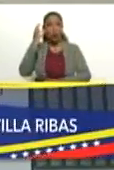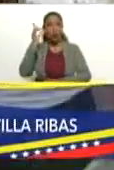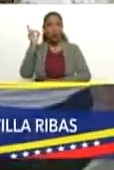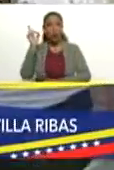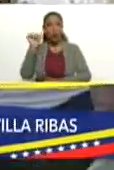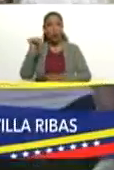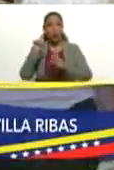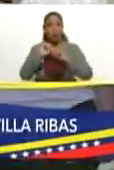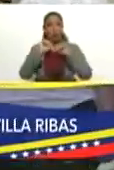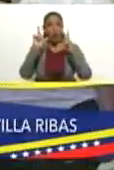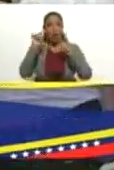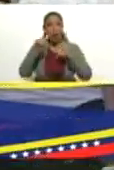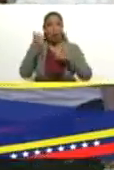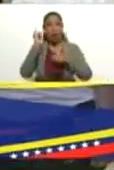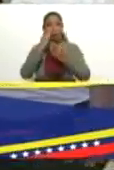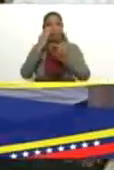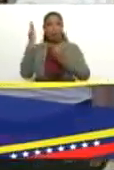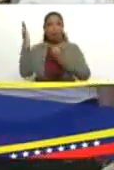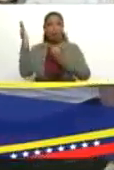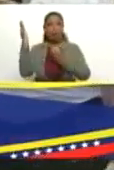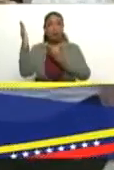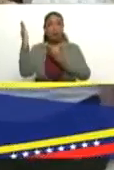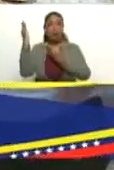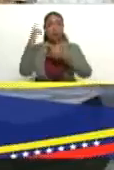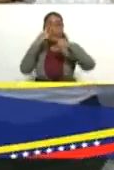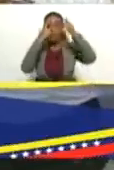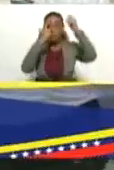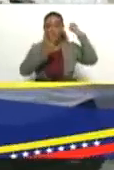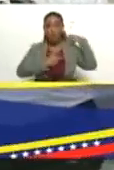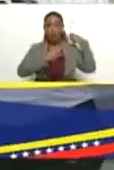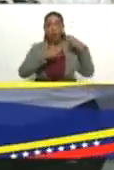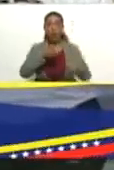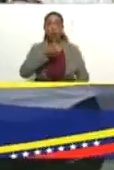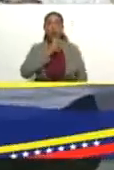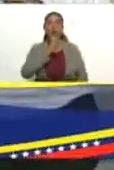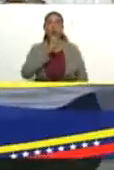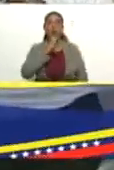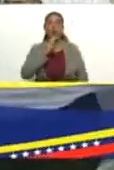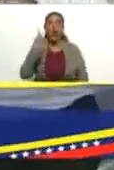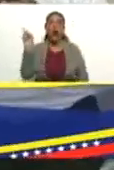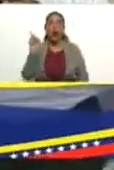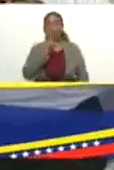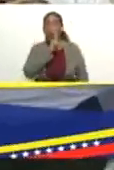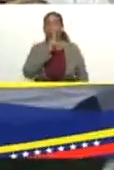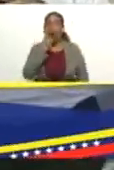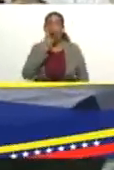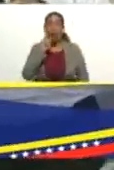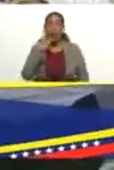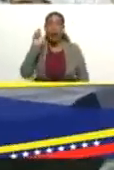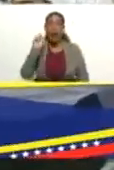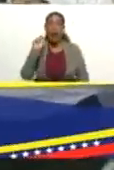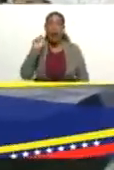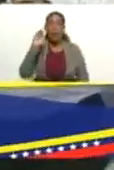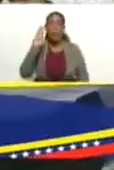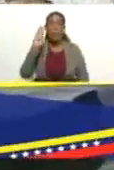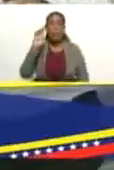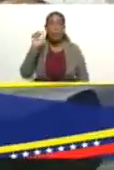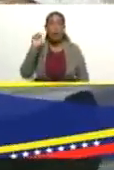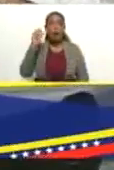esta sorpresa que tengo por acá, presidente. Un medallista de oro. Él se llama Abraham Villarruel y la